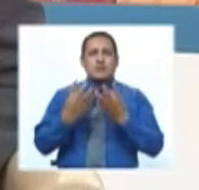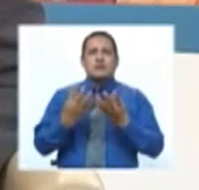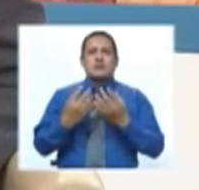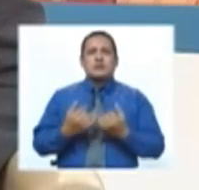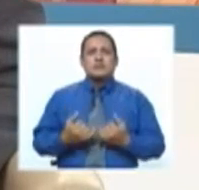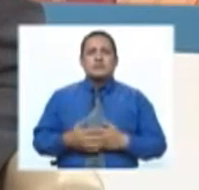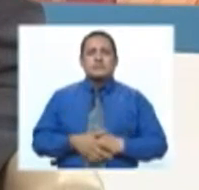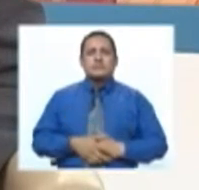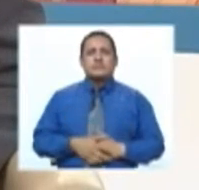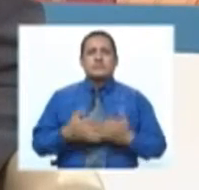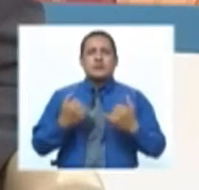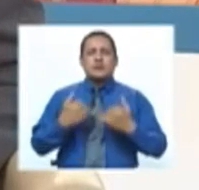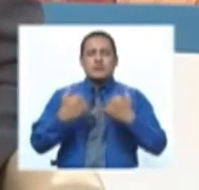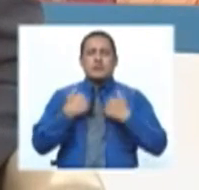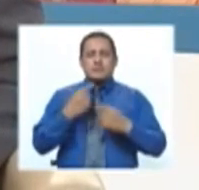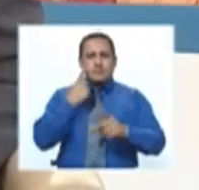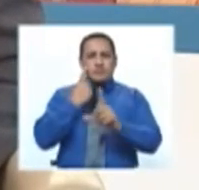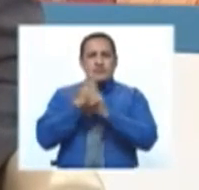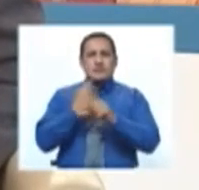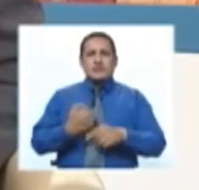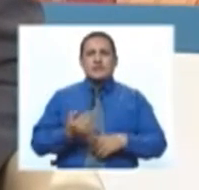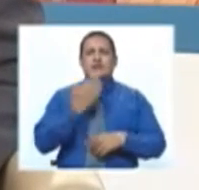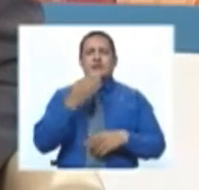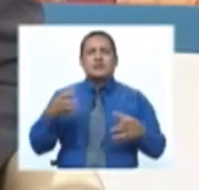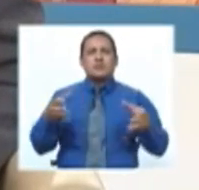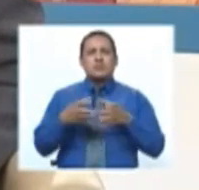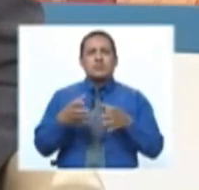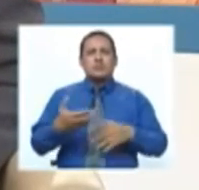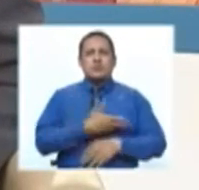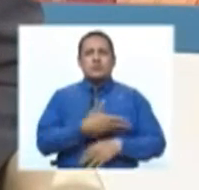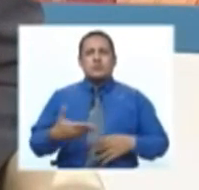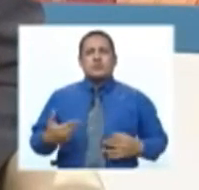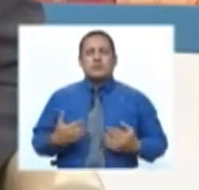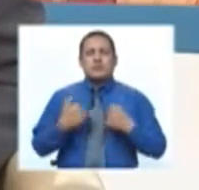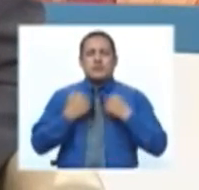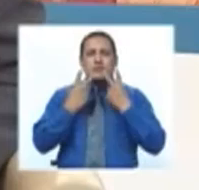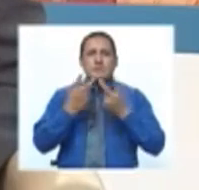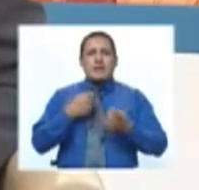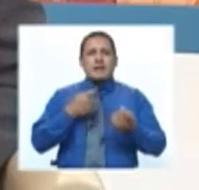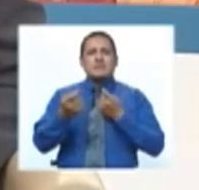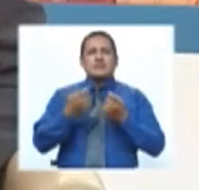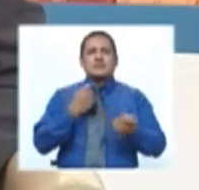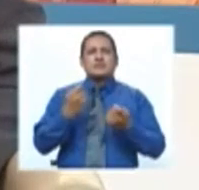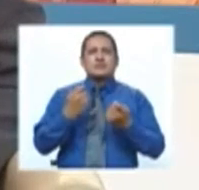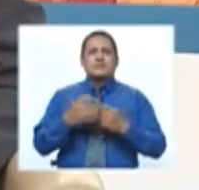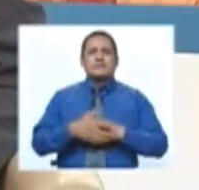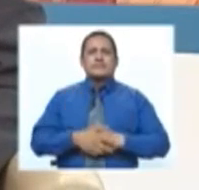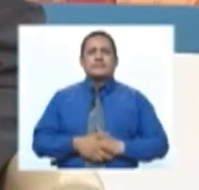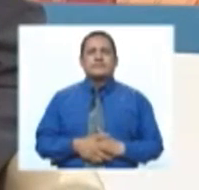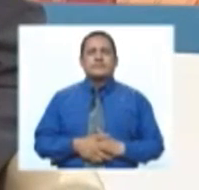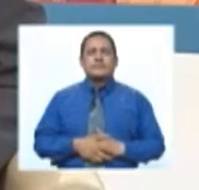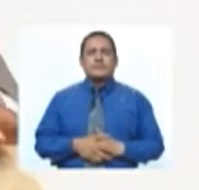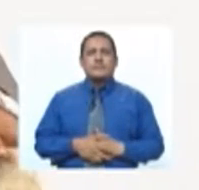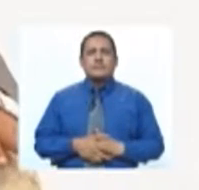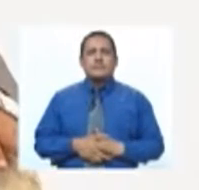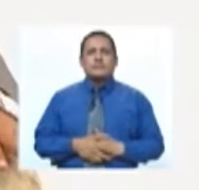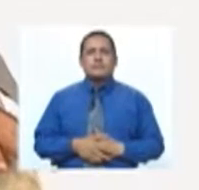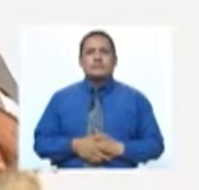bien, tener presente quiénes son los órganos de gobierno que tienen que ver con su administración. Pues